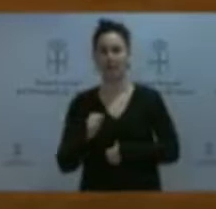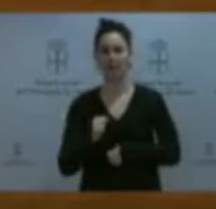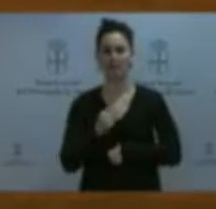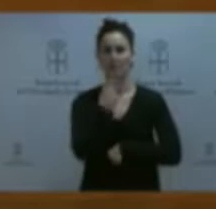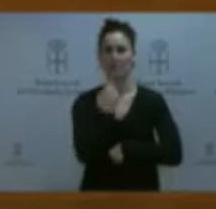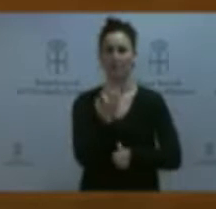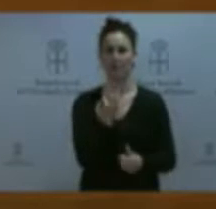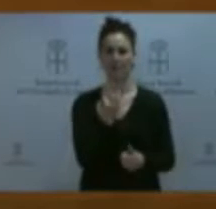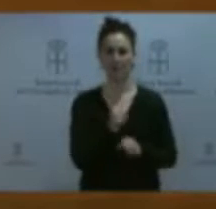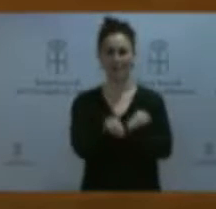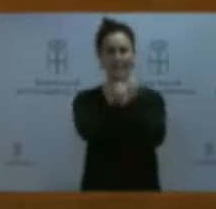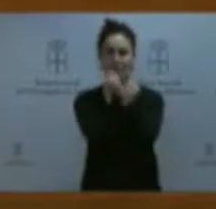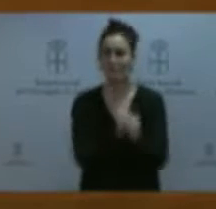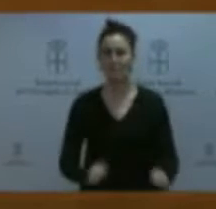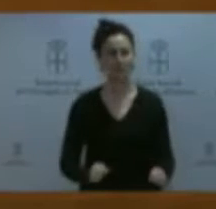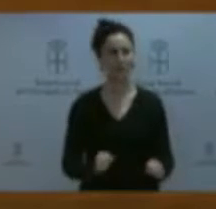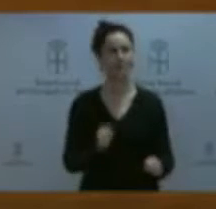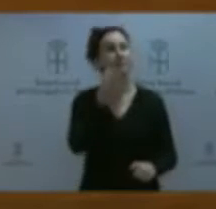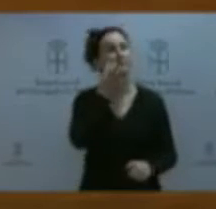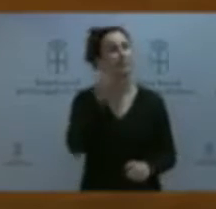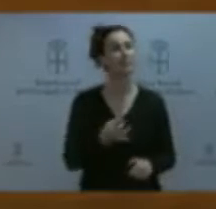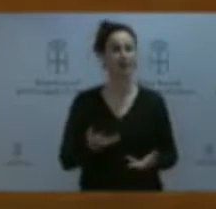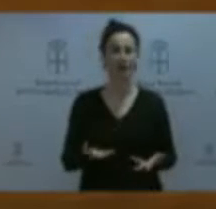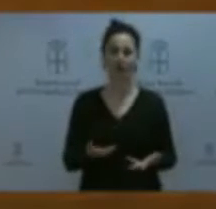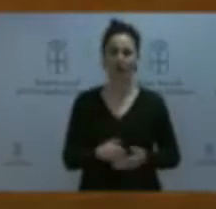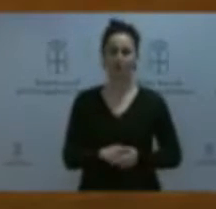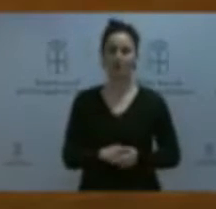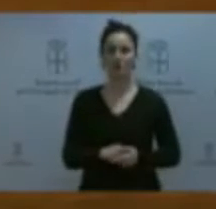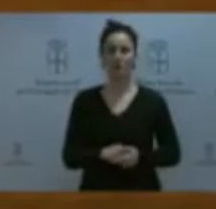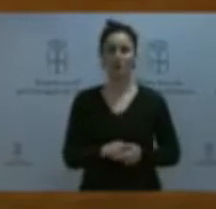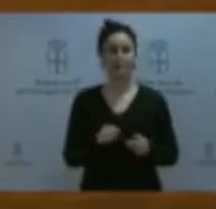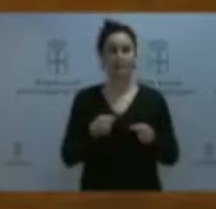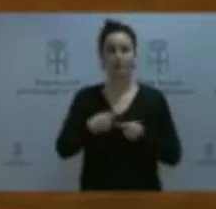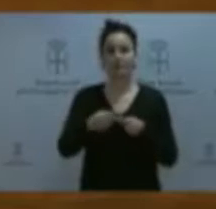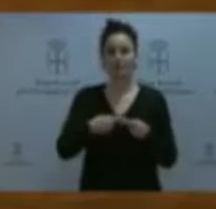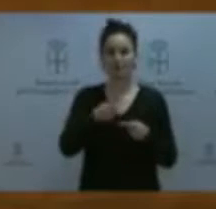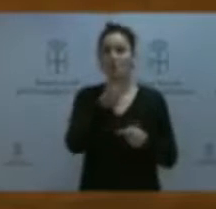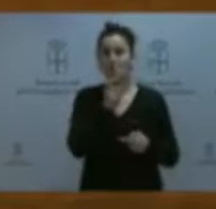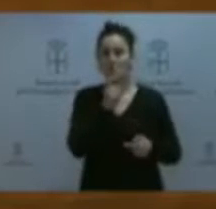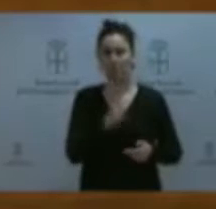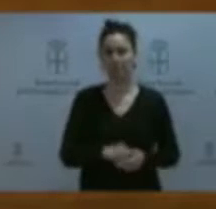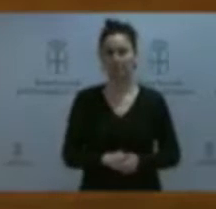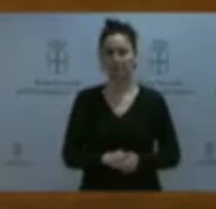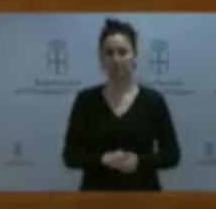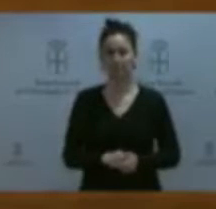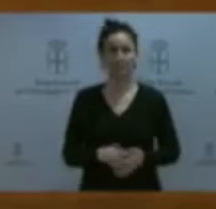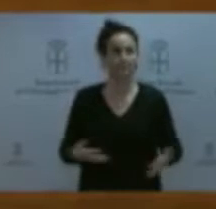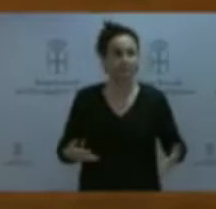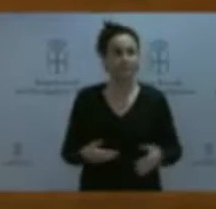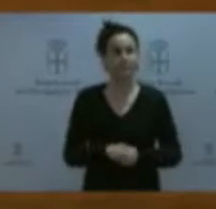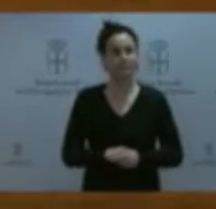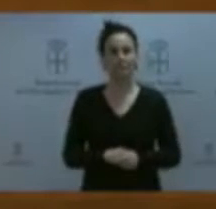real de hacer este trayecto. Y es que esto es un poco de política fantasía,